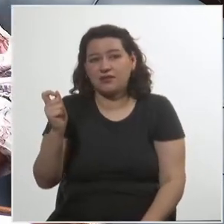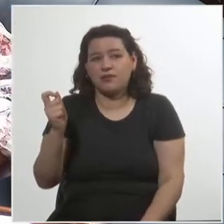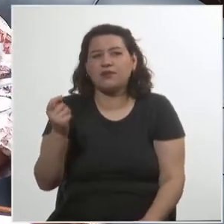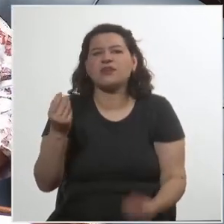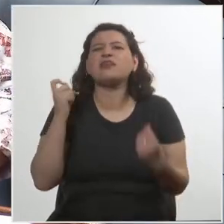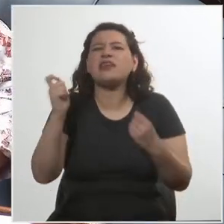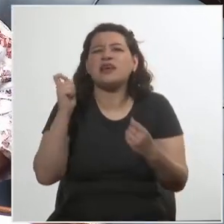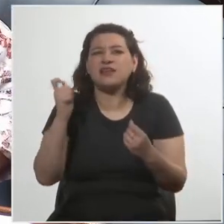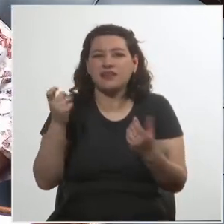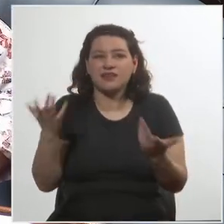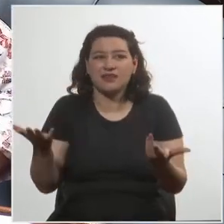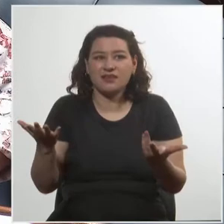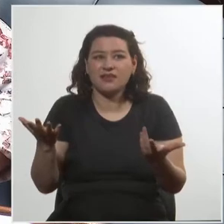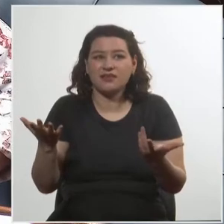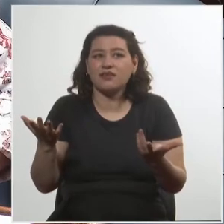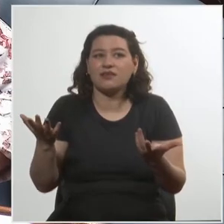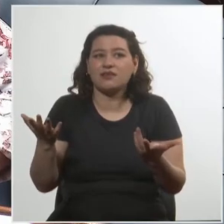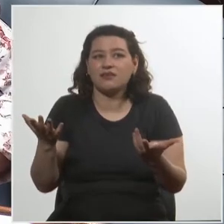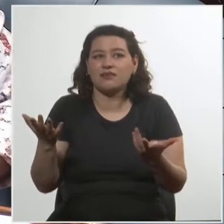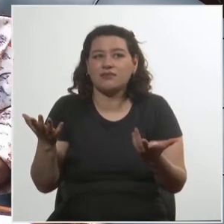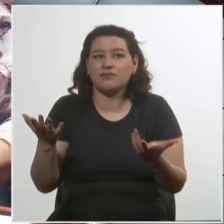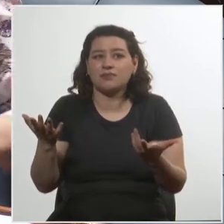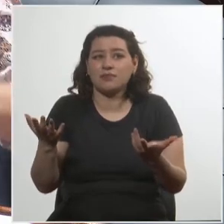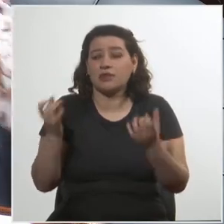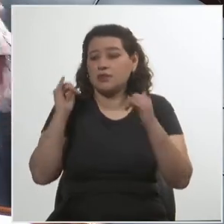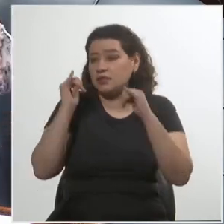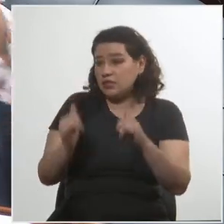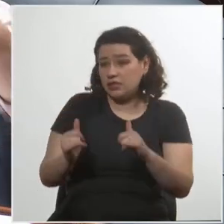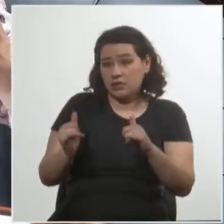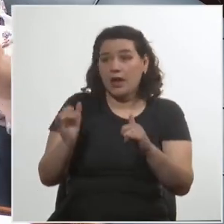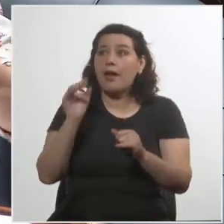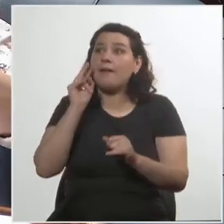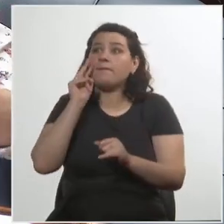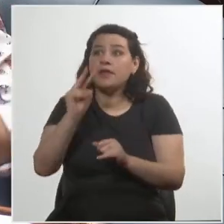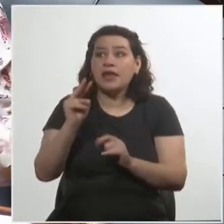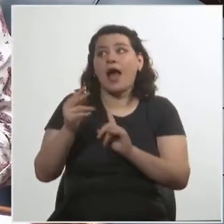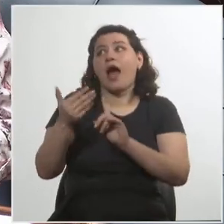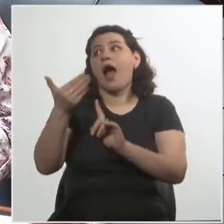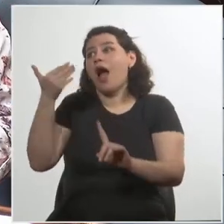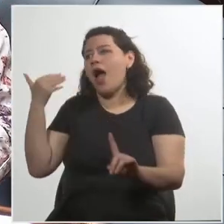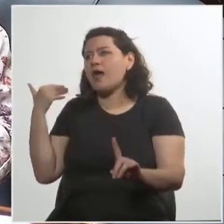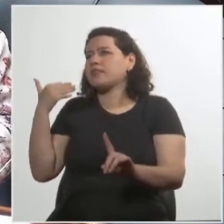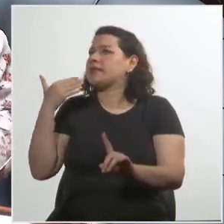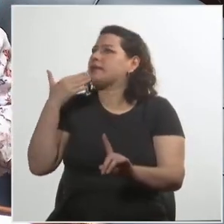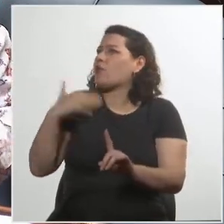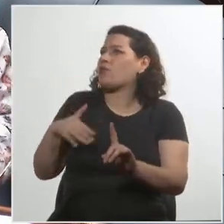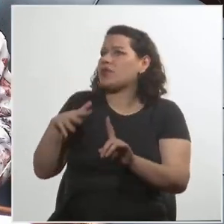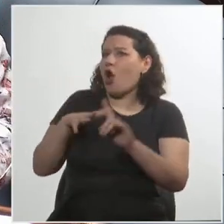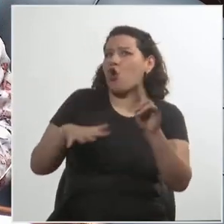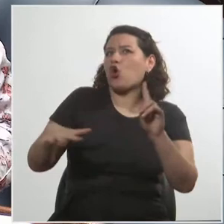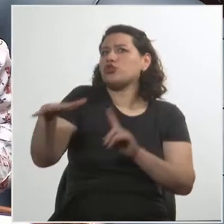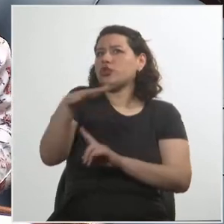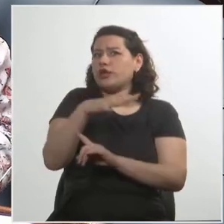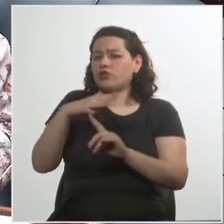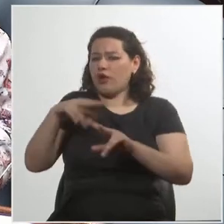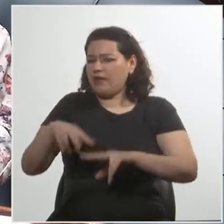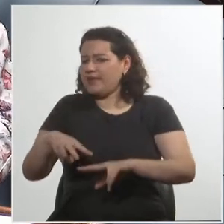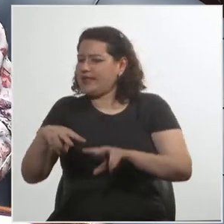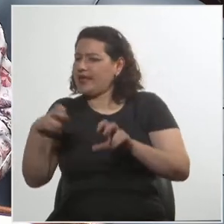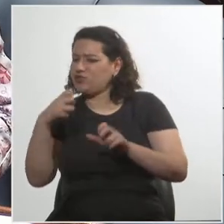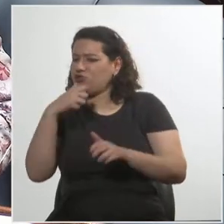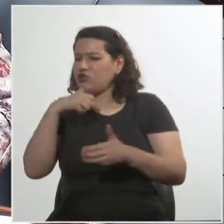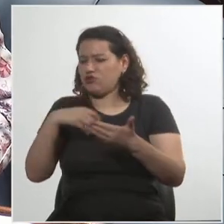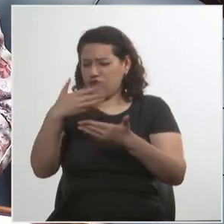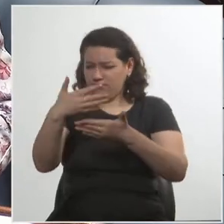Cuáles son las dos partes Porque si uno mira el contexto entero y empieza a mirar investigaciones históricas